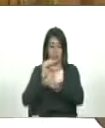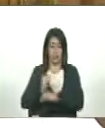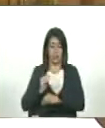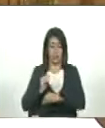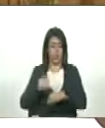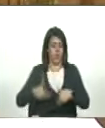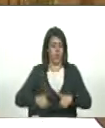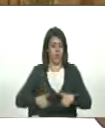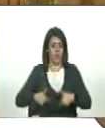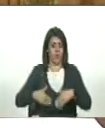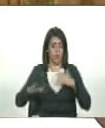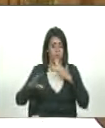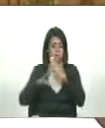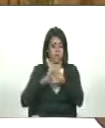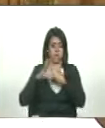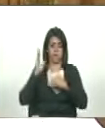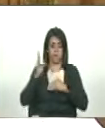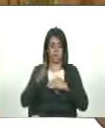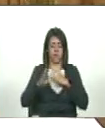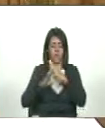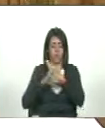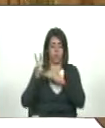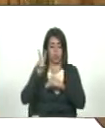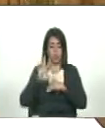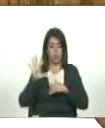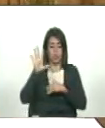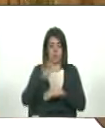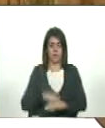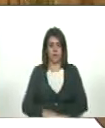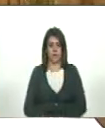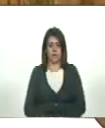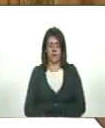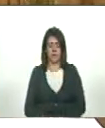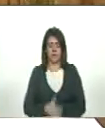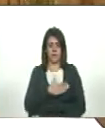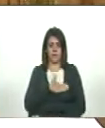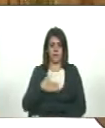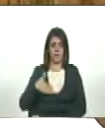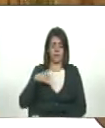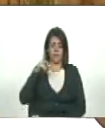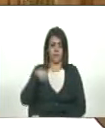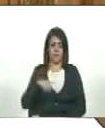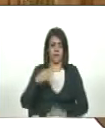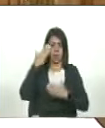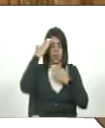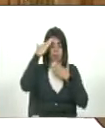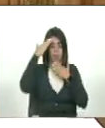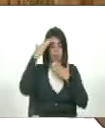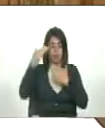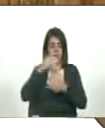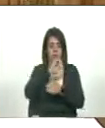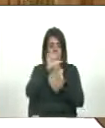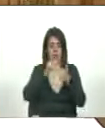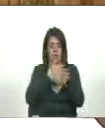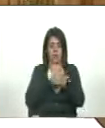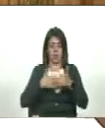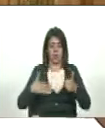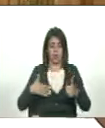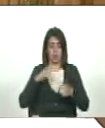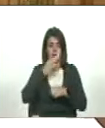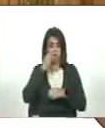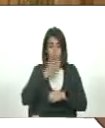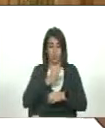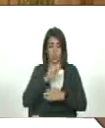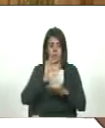afincado el bloqueo contra nuestra patria. Y quiero también saludar al vicepresidente de